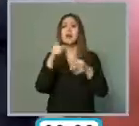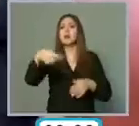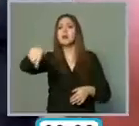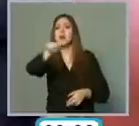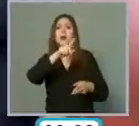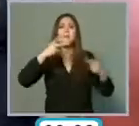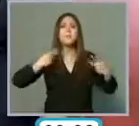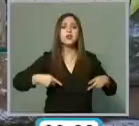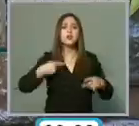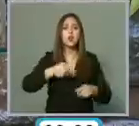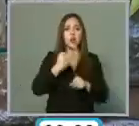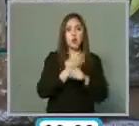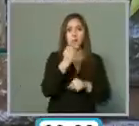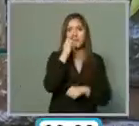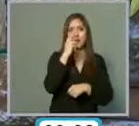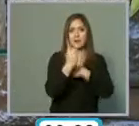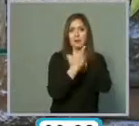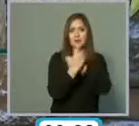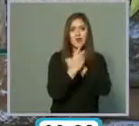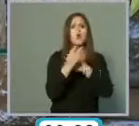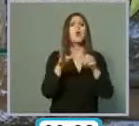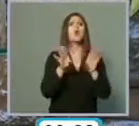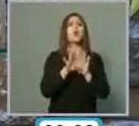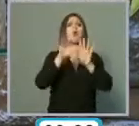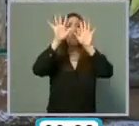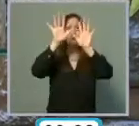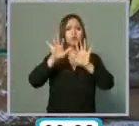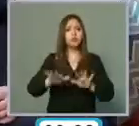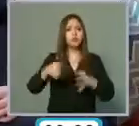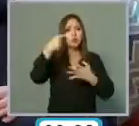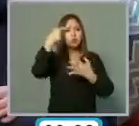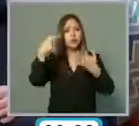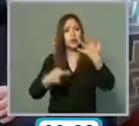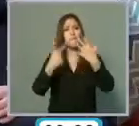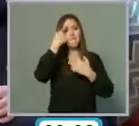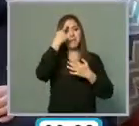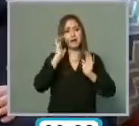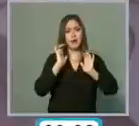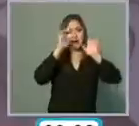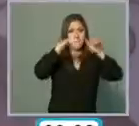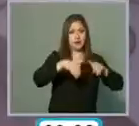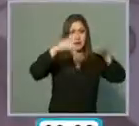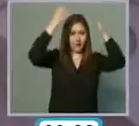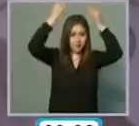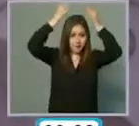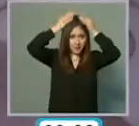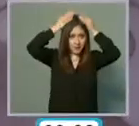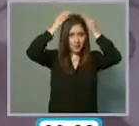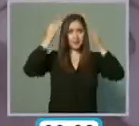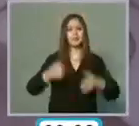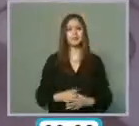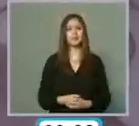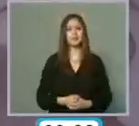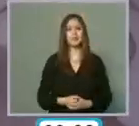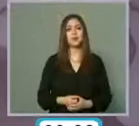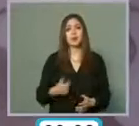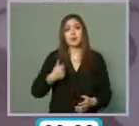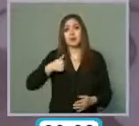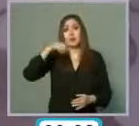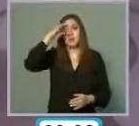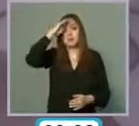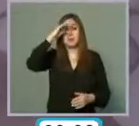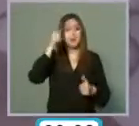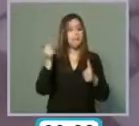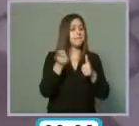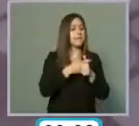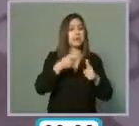los requisitos para poder ingresar a esta carrera de enfermería? Bueno, yo primero que nada yo creo que tener la inclinación hacia el servicio a los